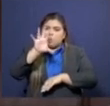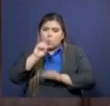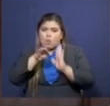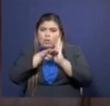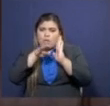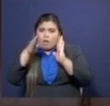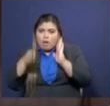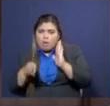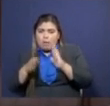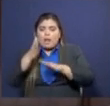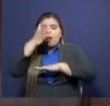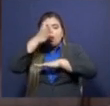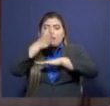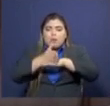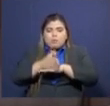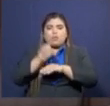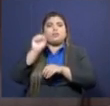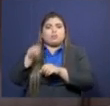cuidado intensivo.